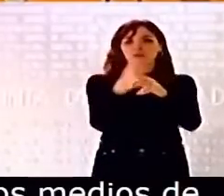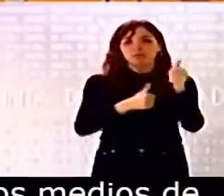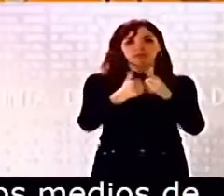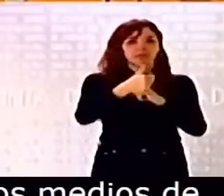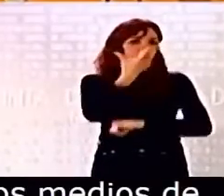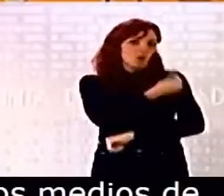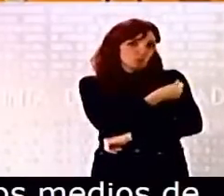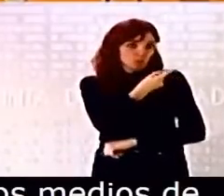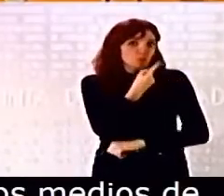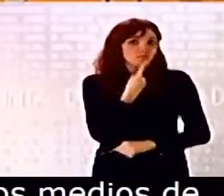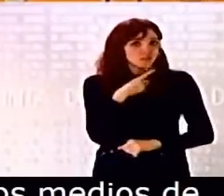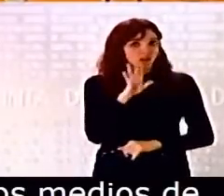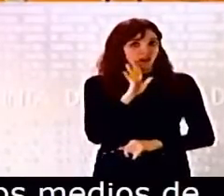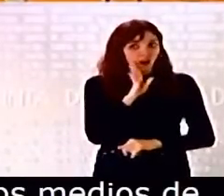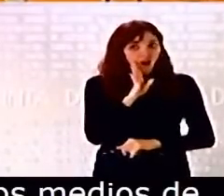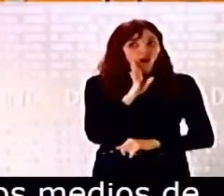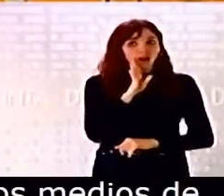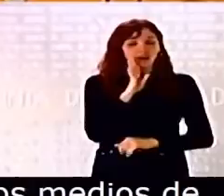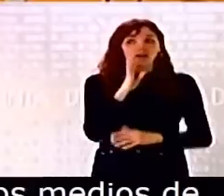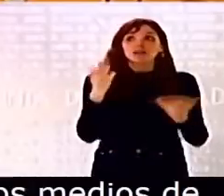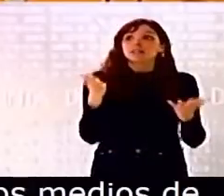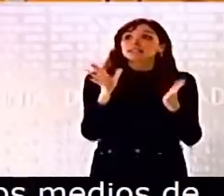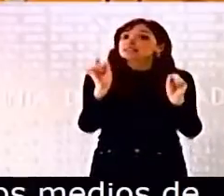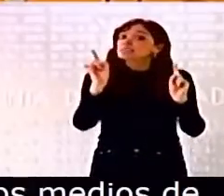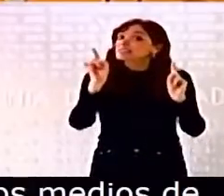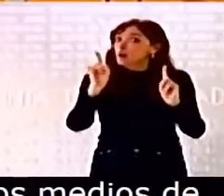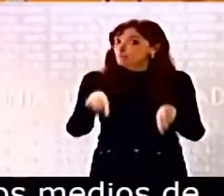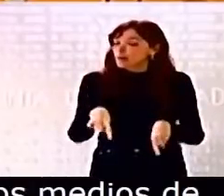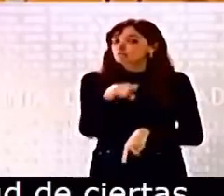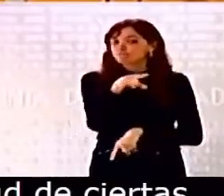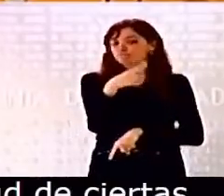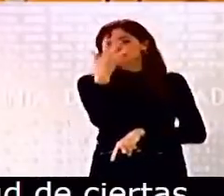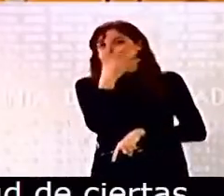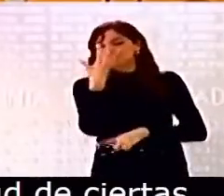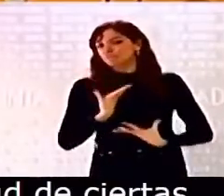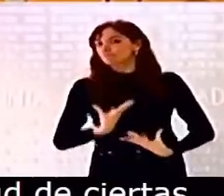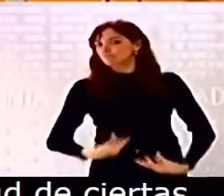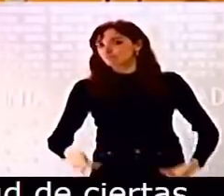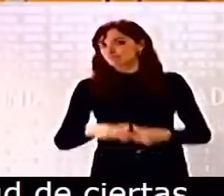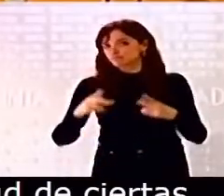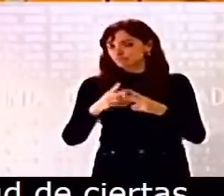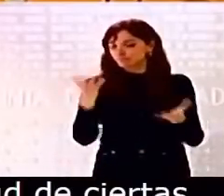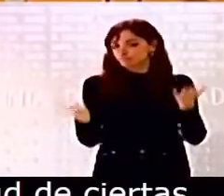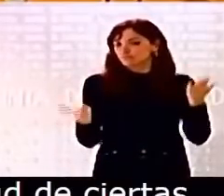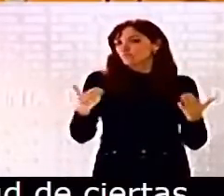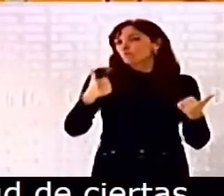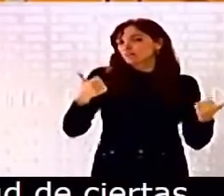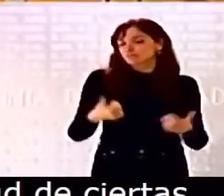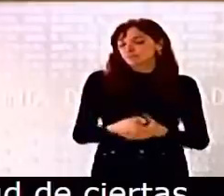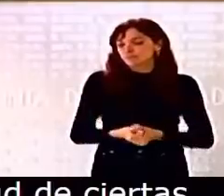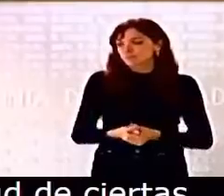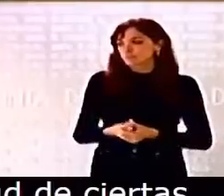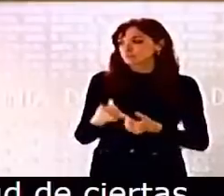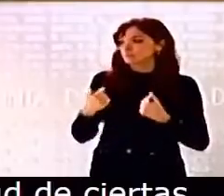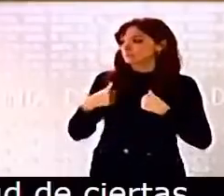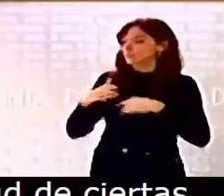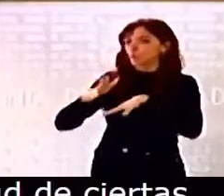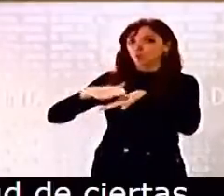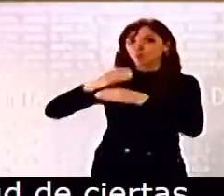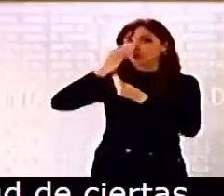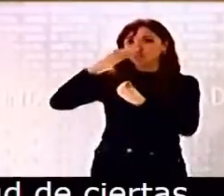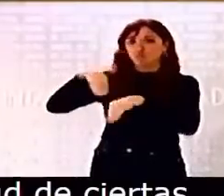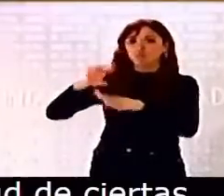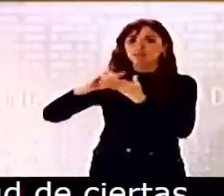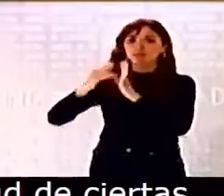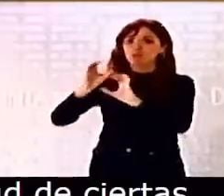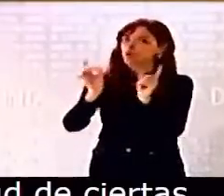usted ha dicho, que también provocan desánimo en la sociedad? Yo no he hecho la culpa a los medios de comunicación.